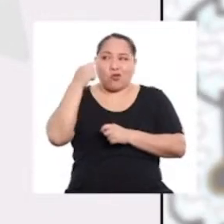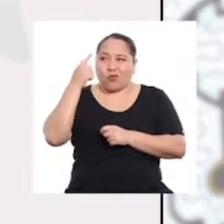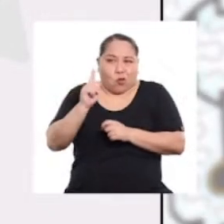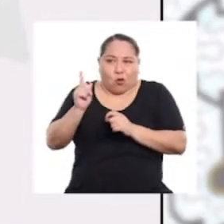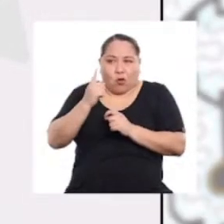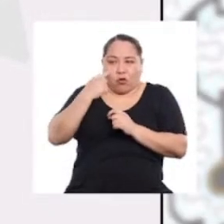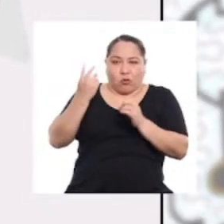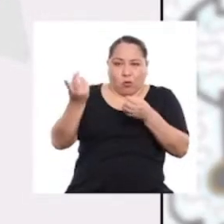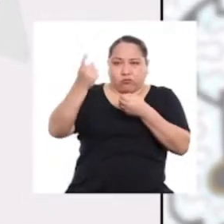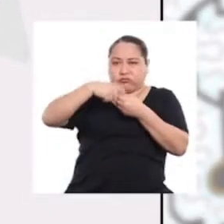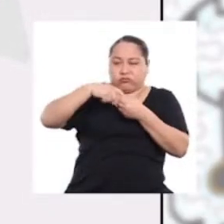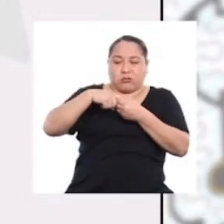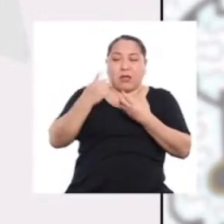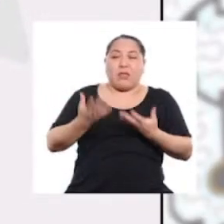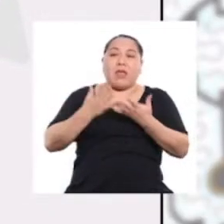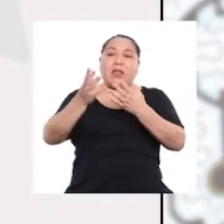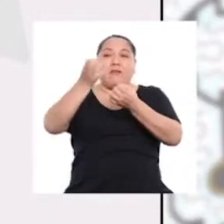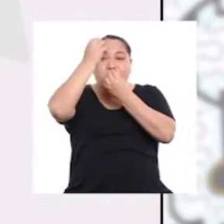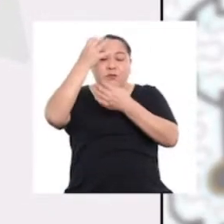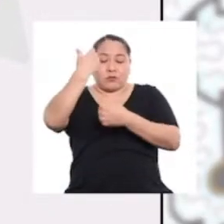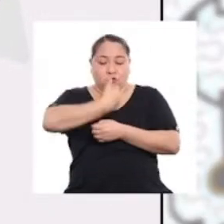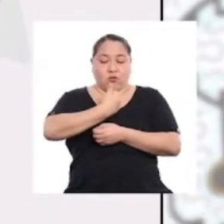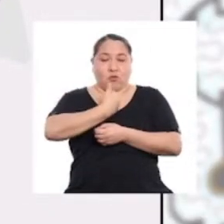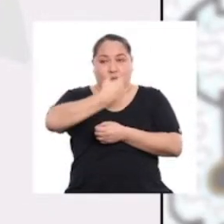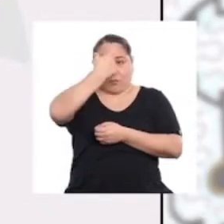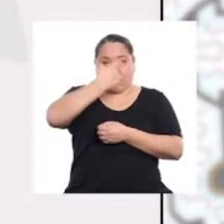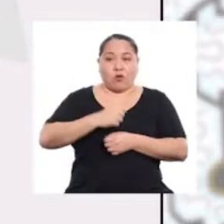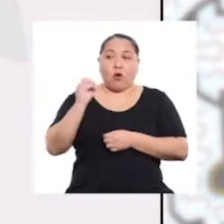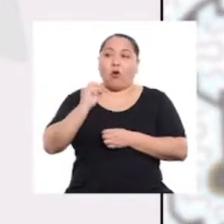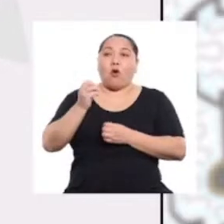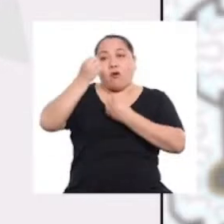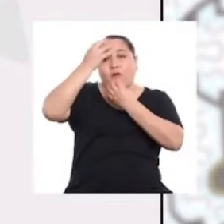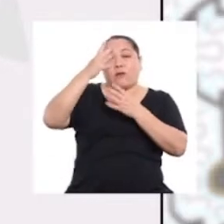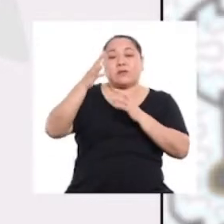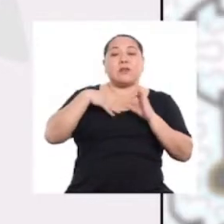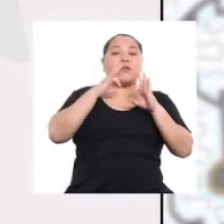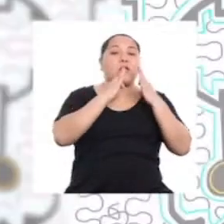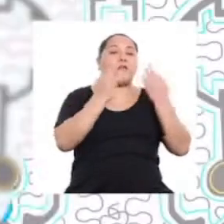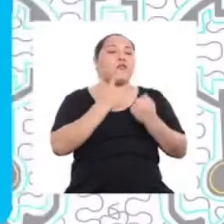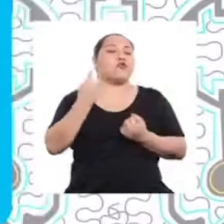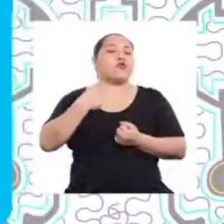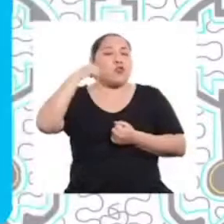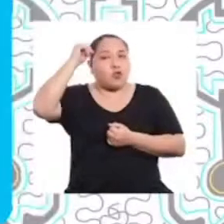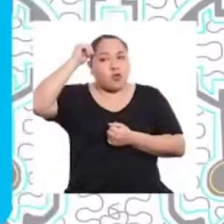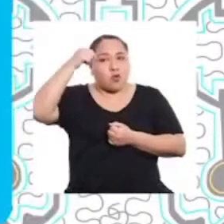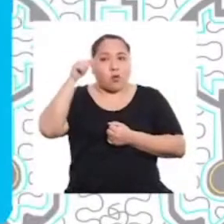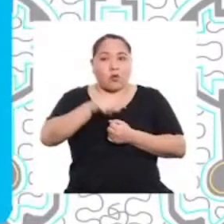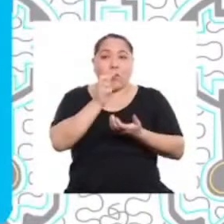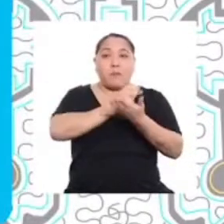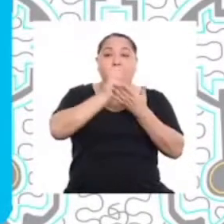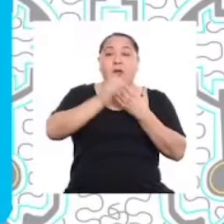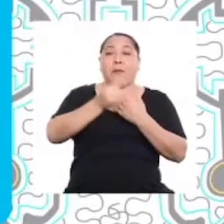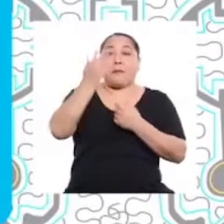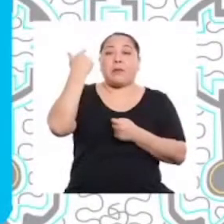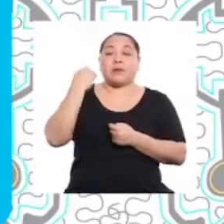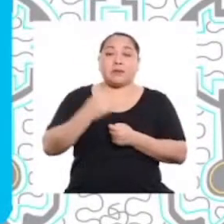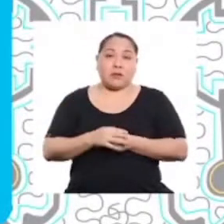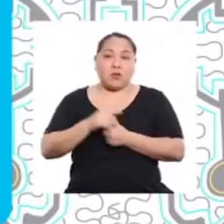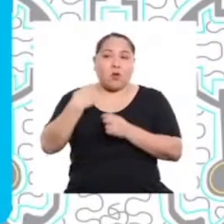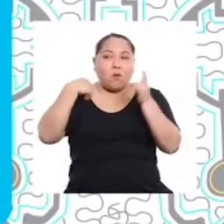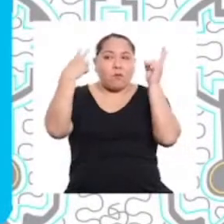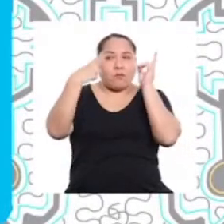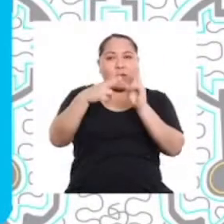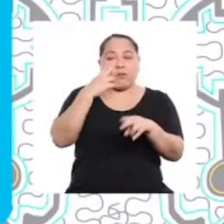no conocemos, ni dar datos personales ni de familiares. Yo recuerdo que en programas